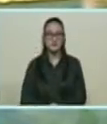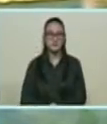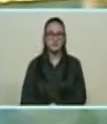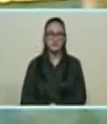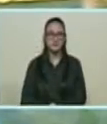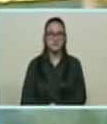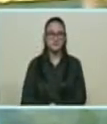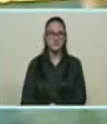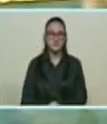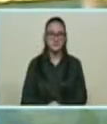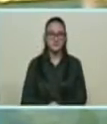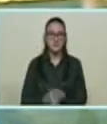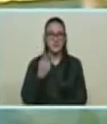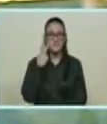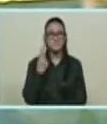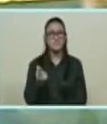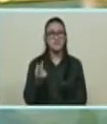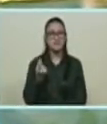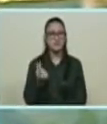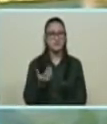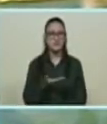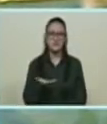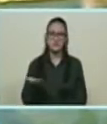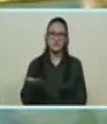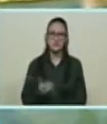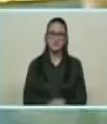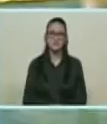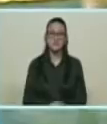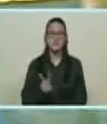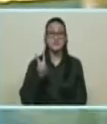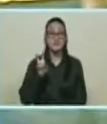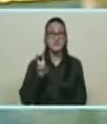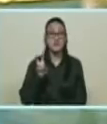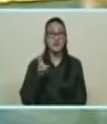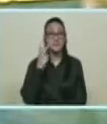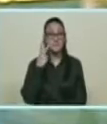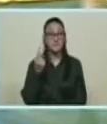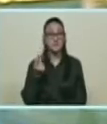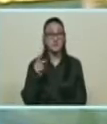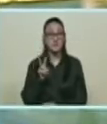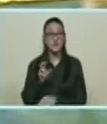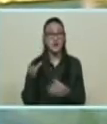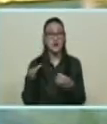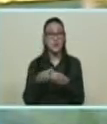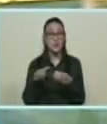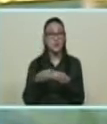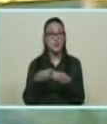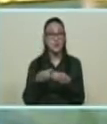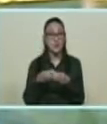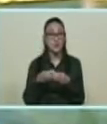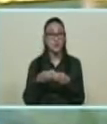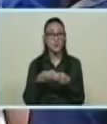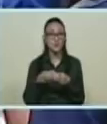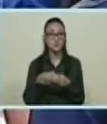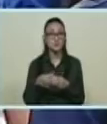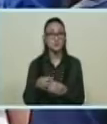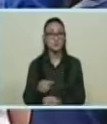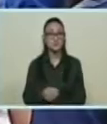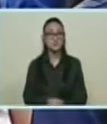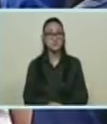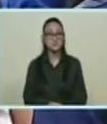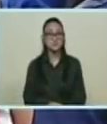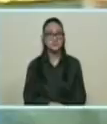Peña, pendiente para el viernes quizás, ¿oíste, tarde? La reunión con el Estado Mayor de Caracas,